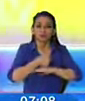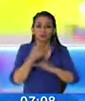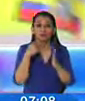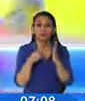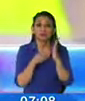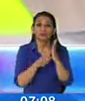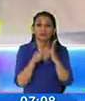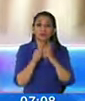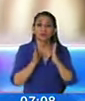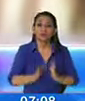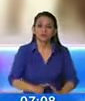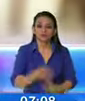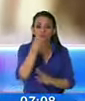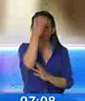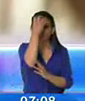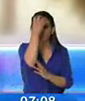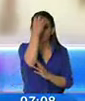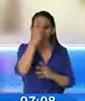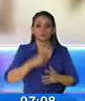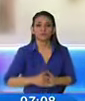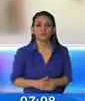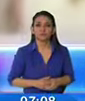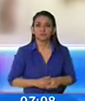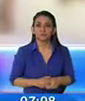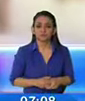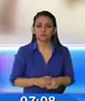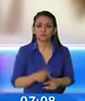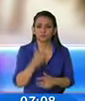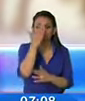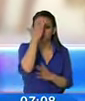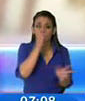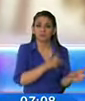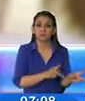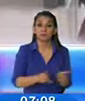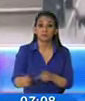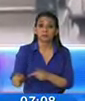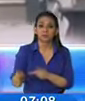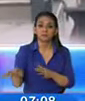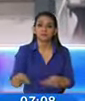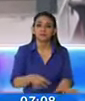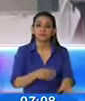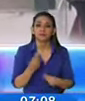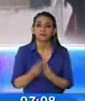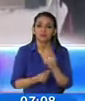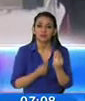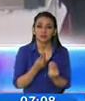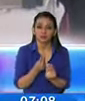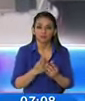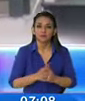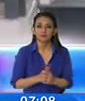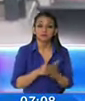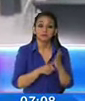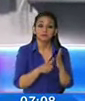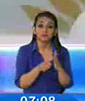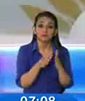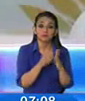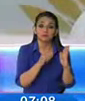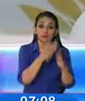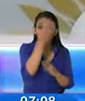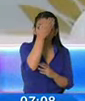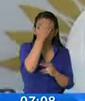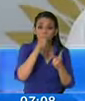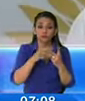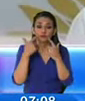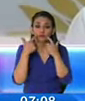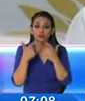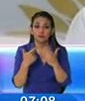de Educación, Fander Falconi. Hay protocolos de actuación que se han suscrito entre el Ministerio de Educación y la Fiscalía del